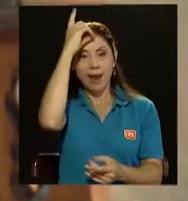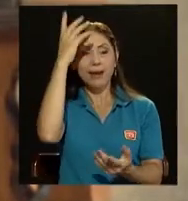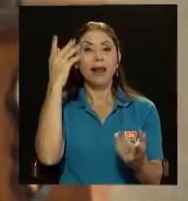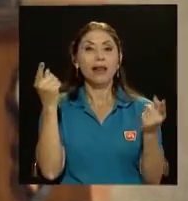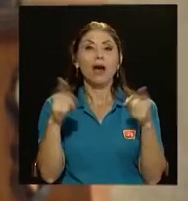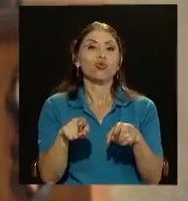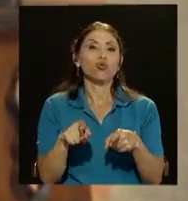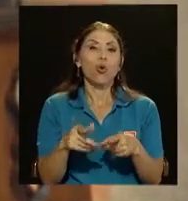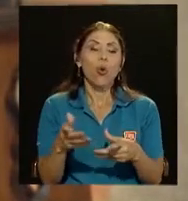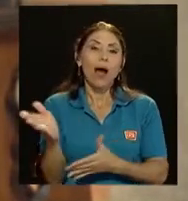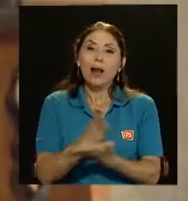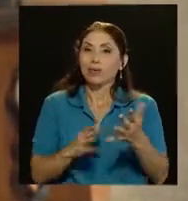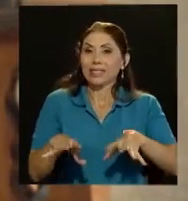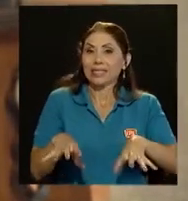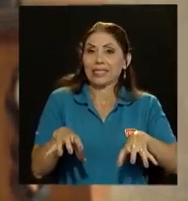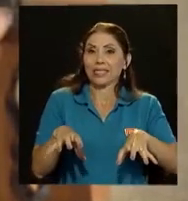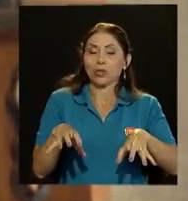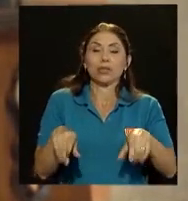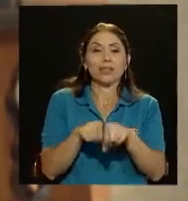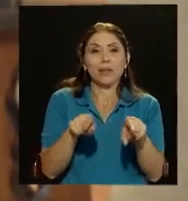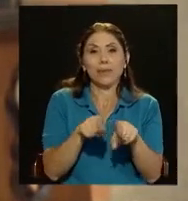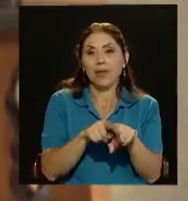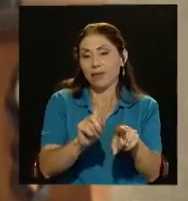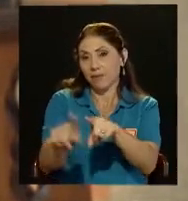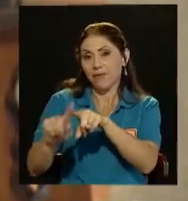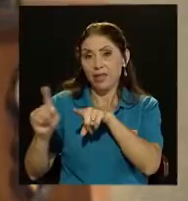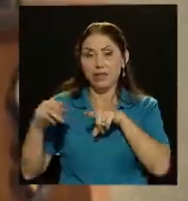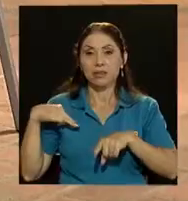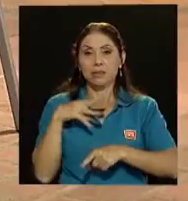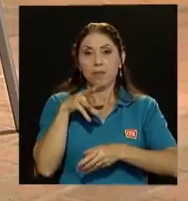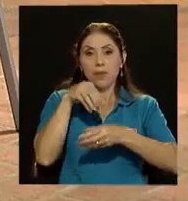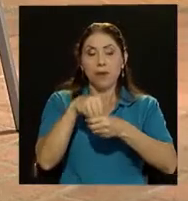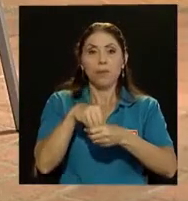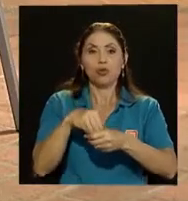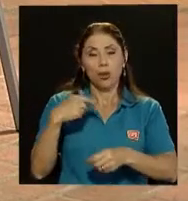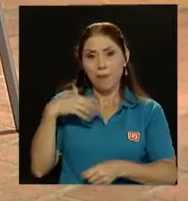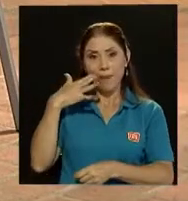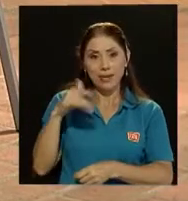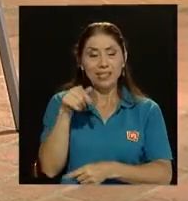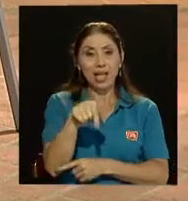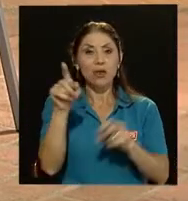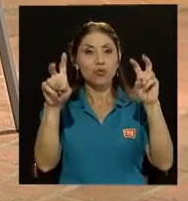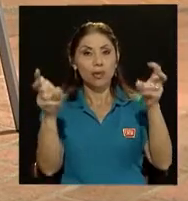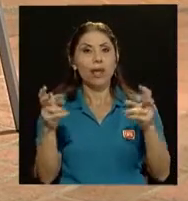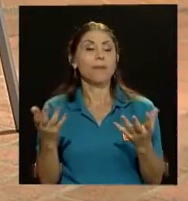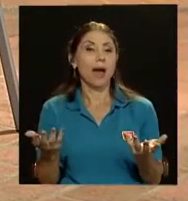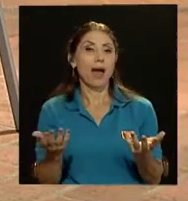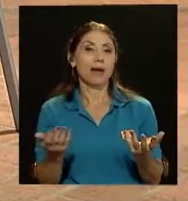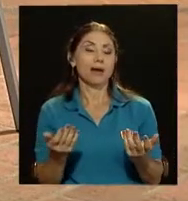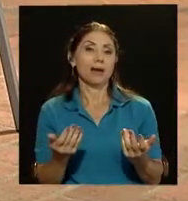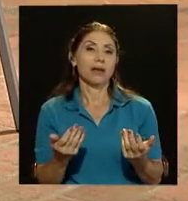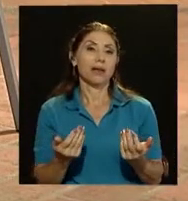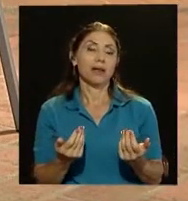causó tensiones, y no se diga a una serie de los otros miembros. Me parece que ahí hay un tema sobre el